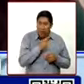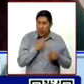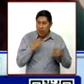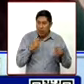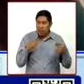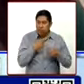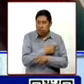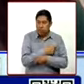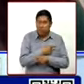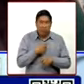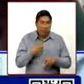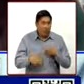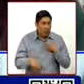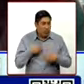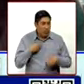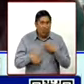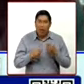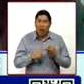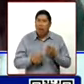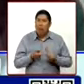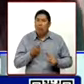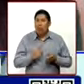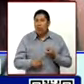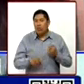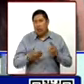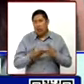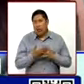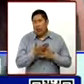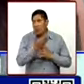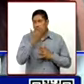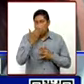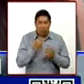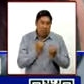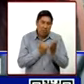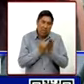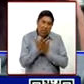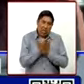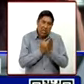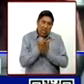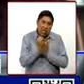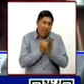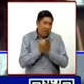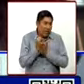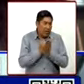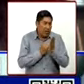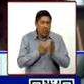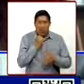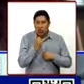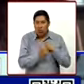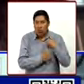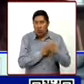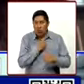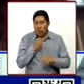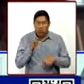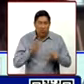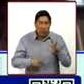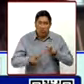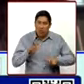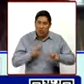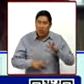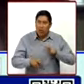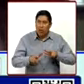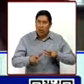en en ciertos círculo de amigos a través de del internet y en el que llegan a ser víctimas justamente de